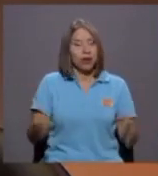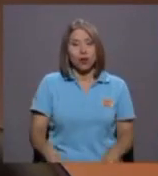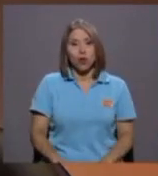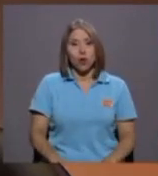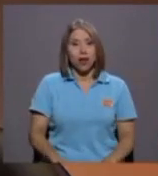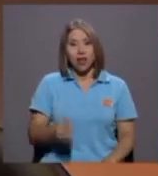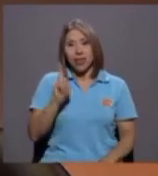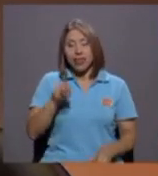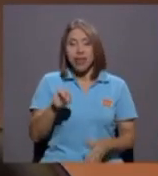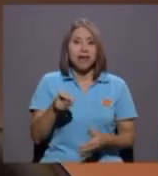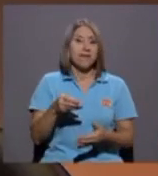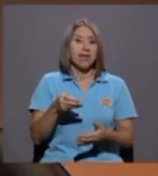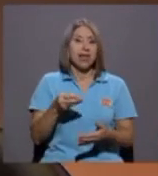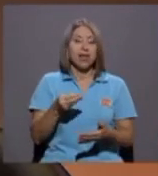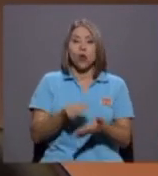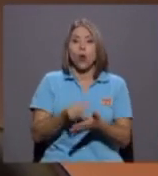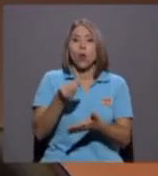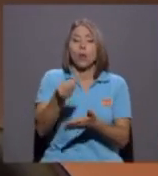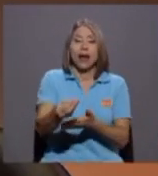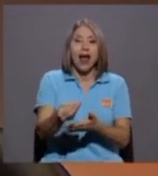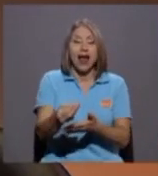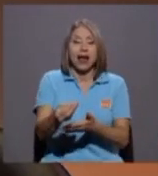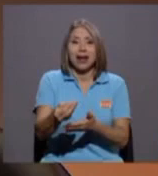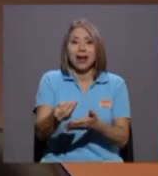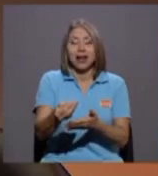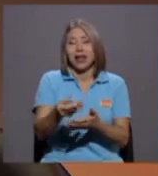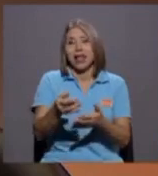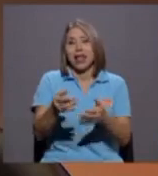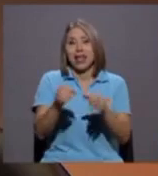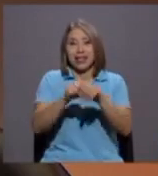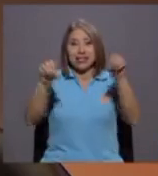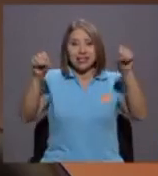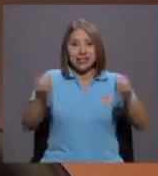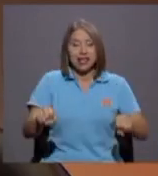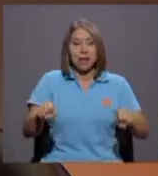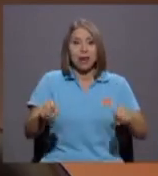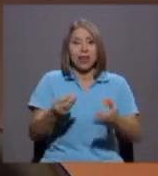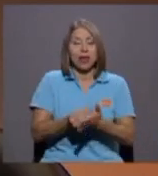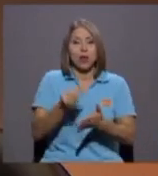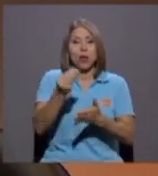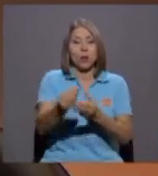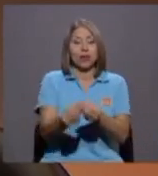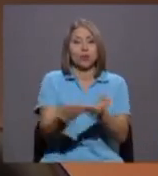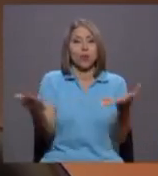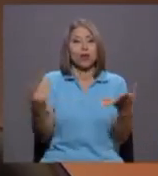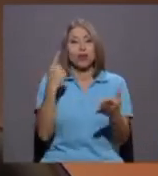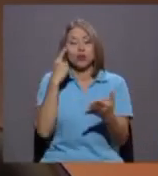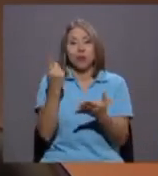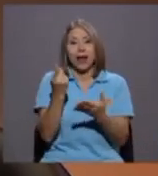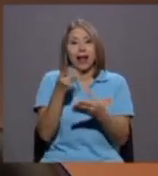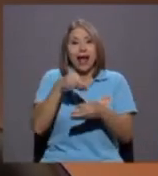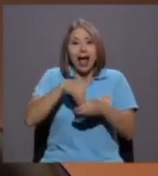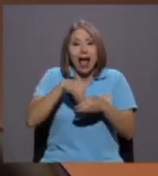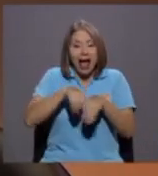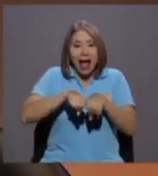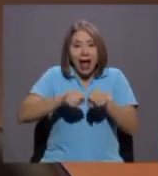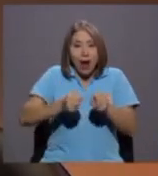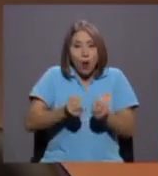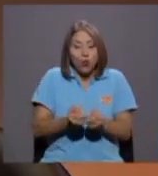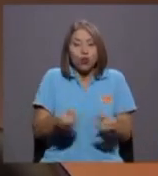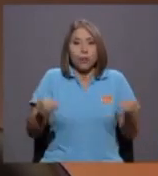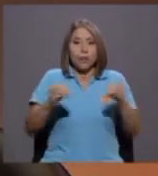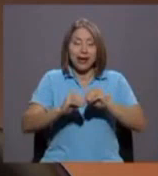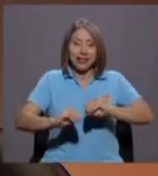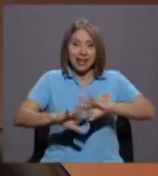comprar todos en el sistema electrónico de compras públicas para que podamos generar ahorros y podamos ser más eficientes y generar más